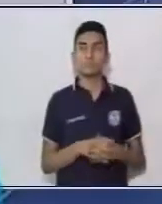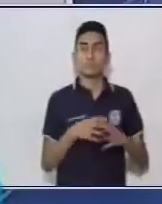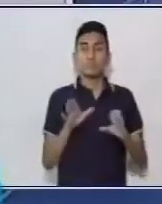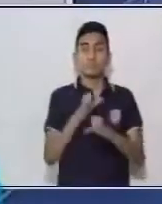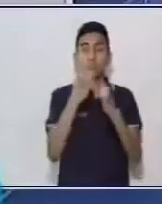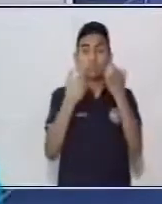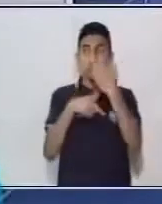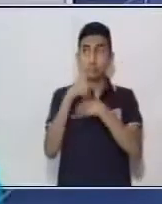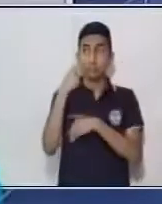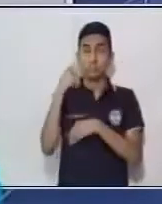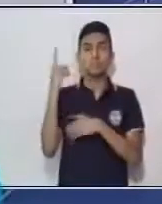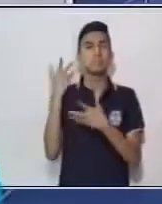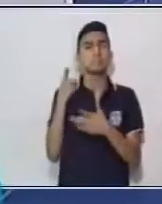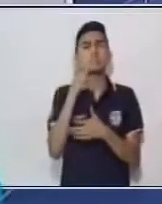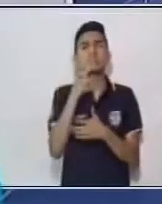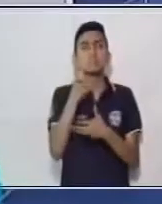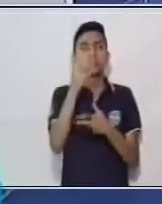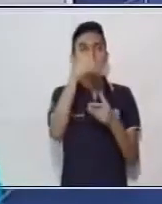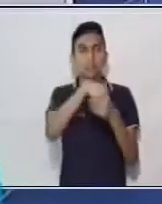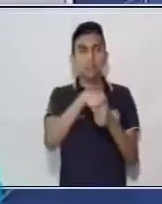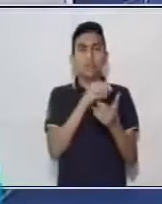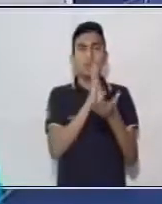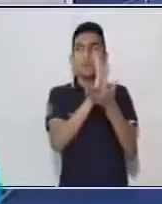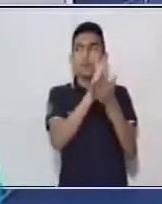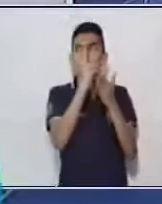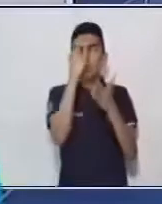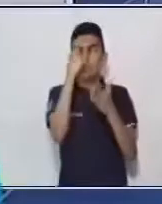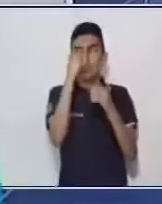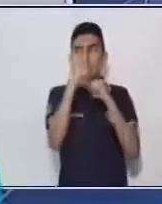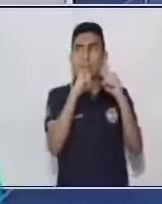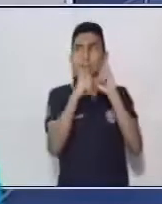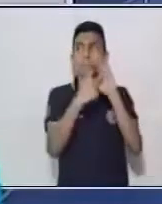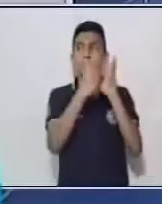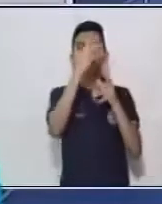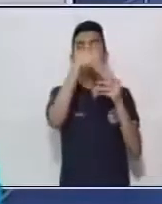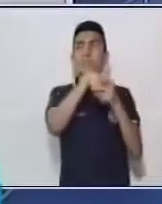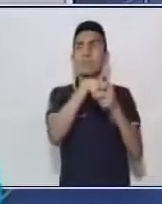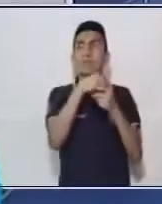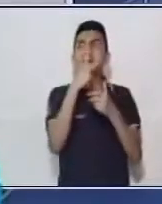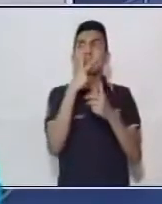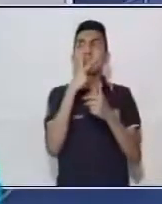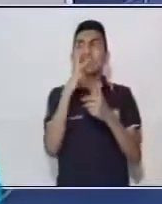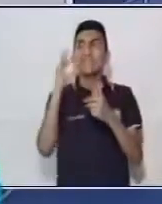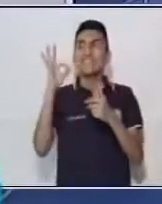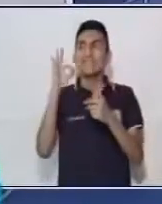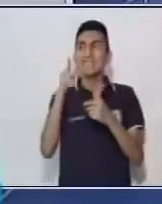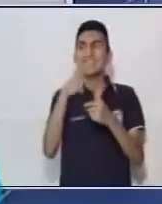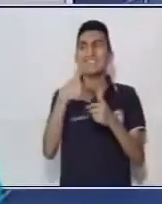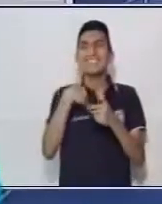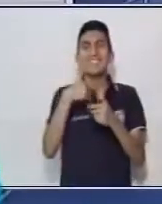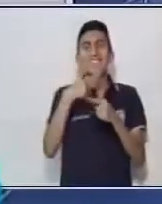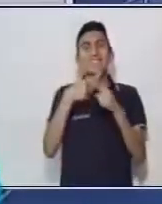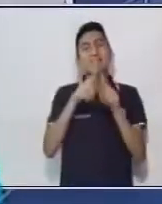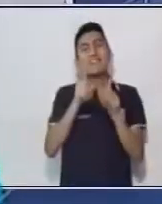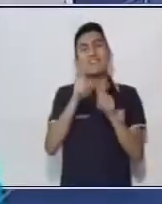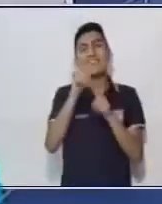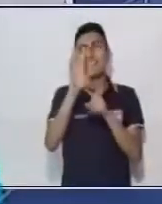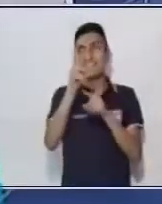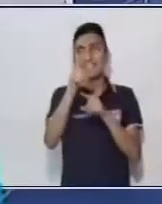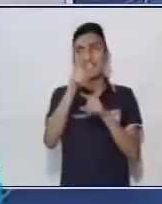Entonces acá, ¿quiénes salen beneficiados de la acción de cocinar? Para sus hermanos. Pero si le